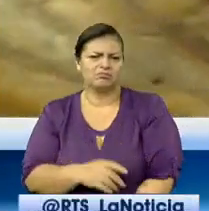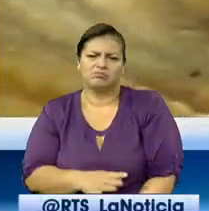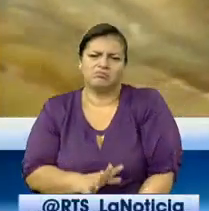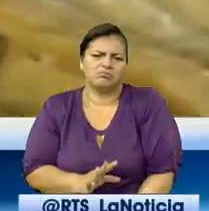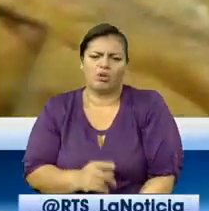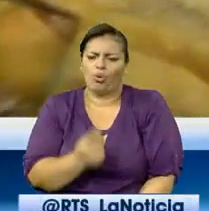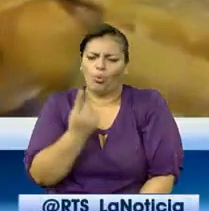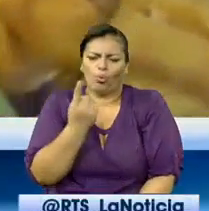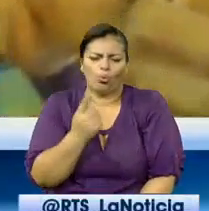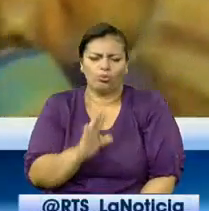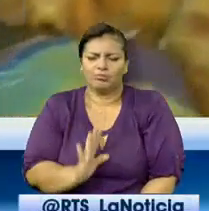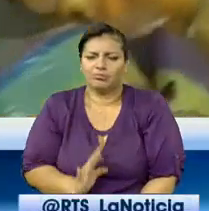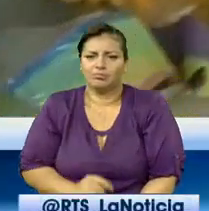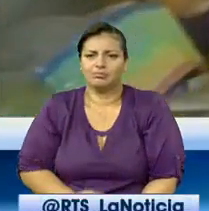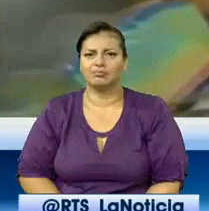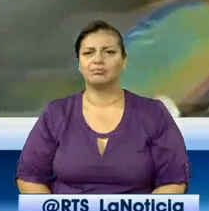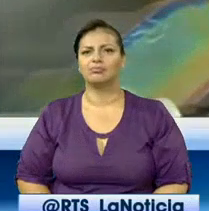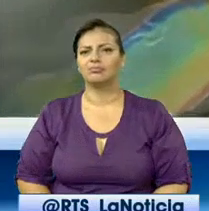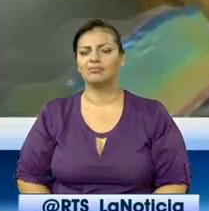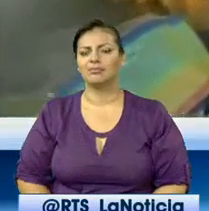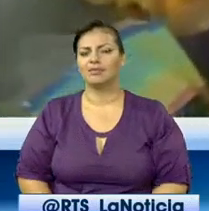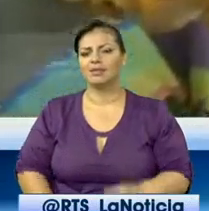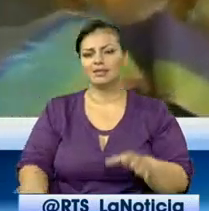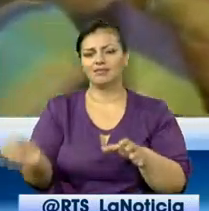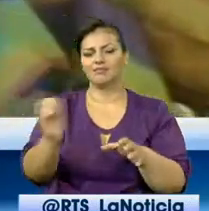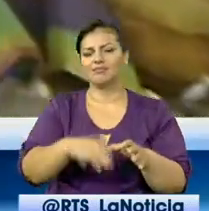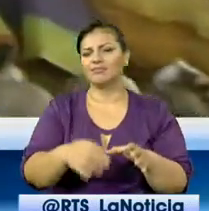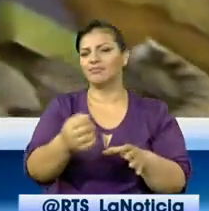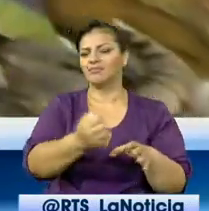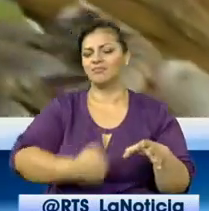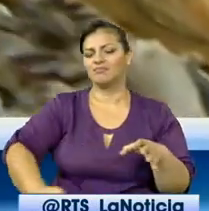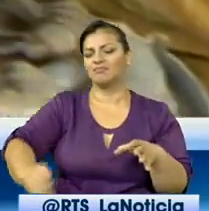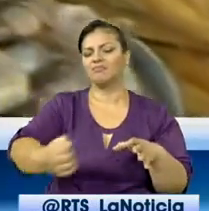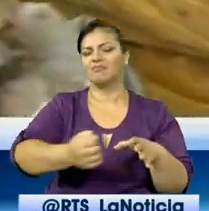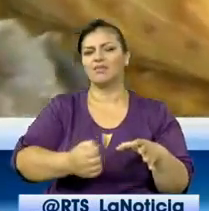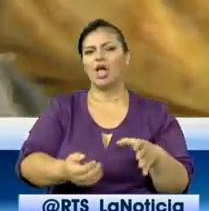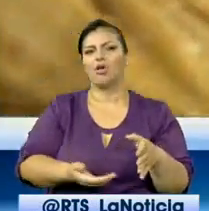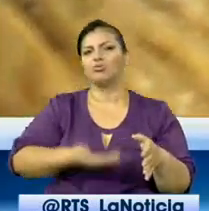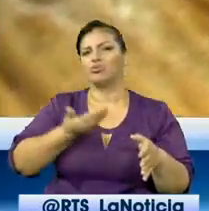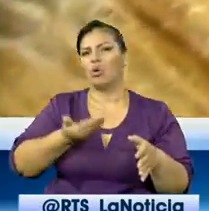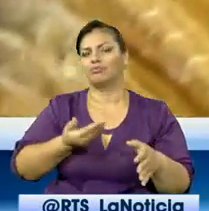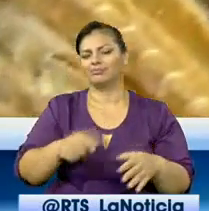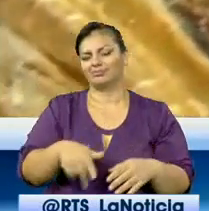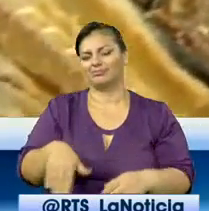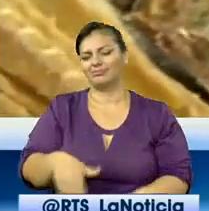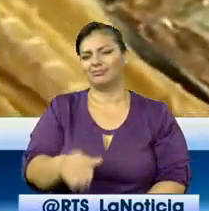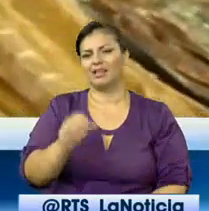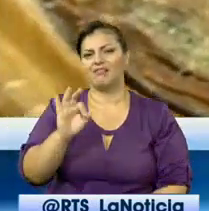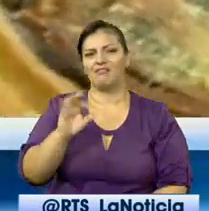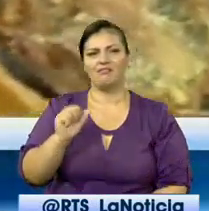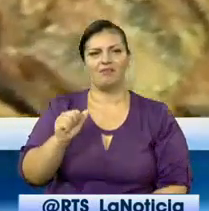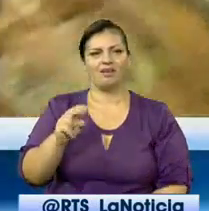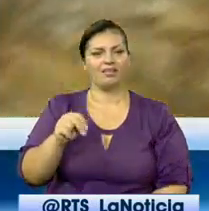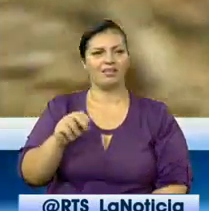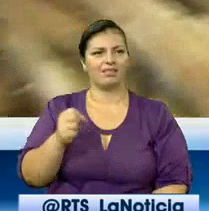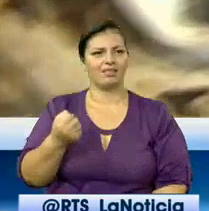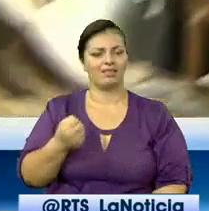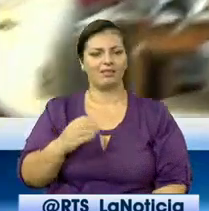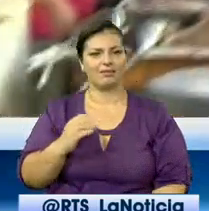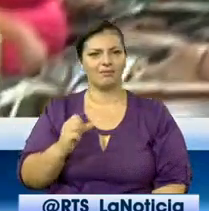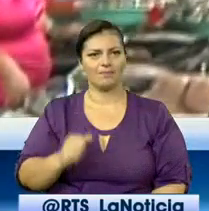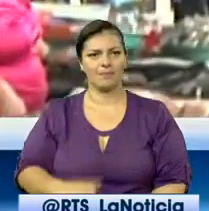sabor ideal a la fisca Óigame amigo de dónde vienen estos pescados dónde los traen estoy viendo de